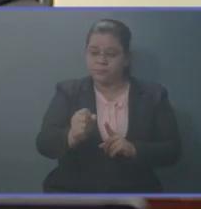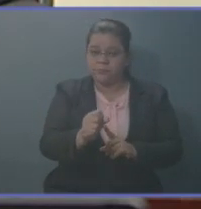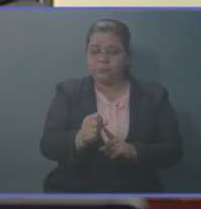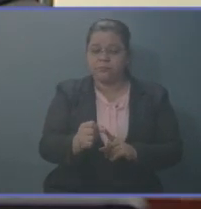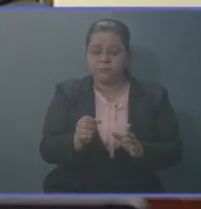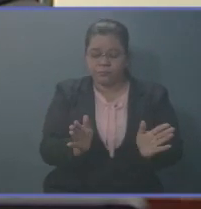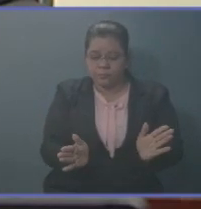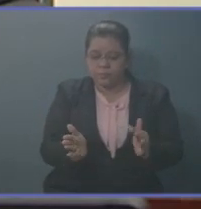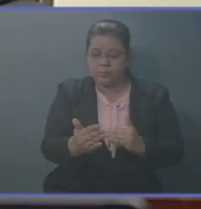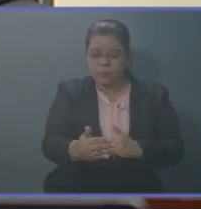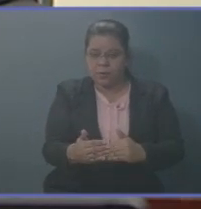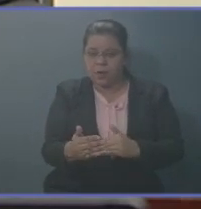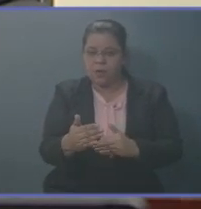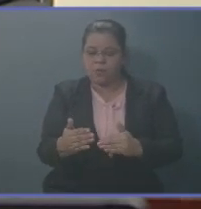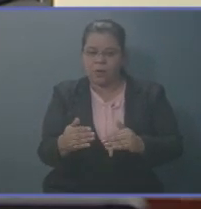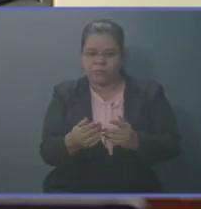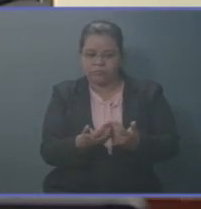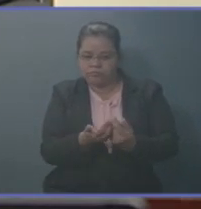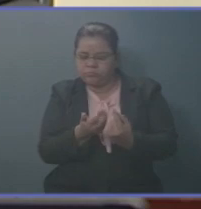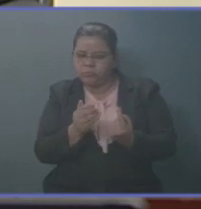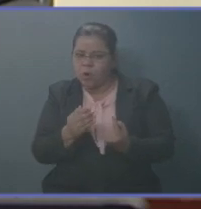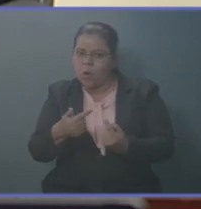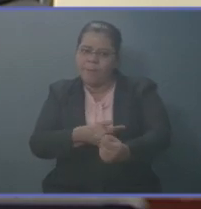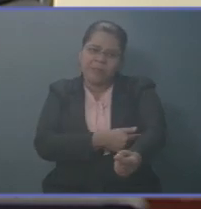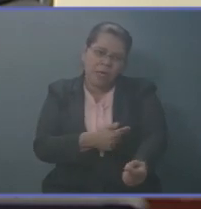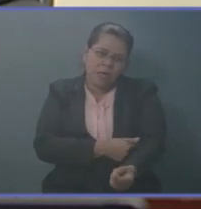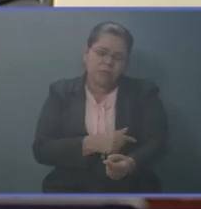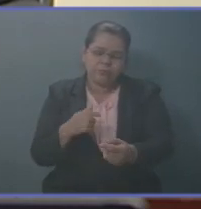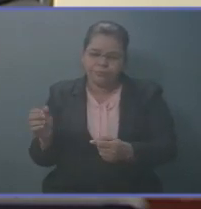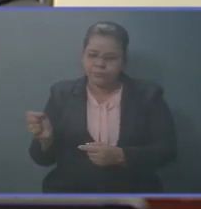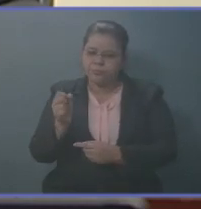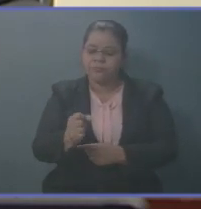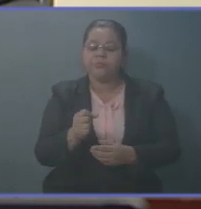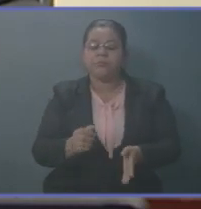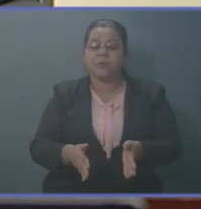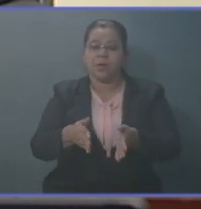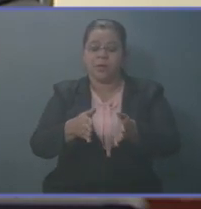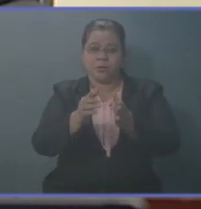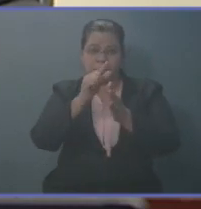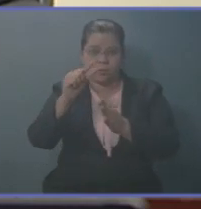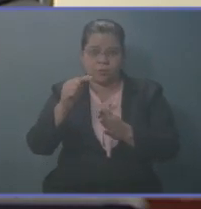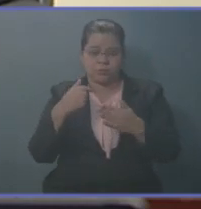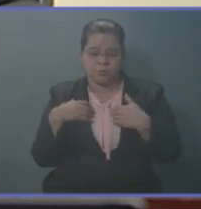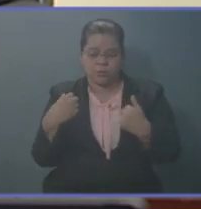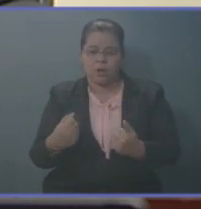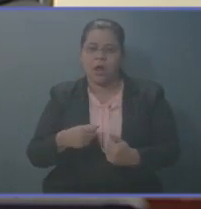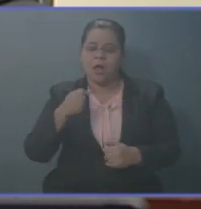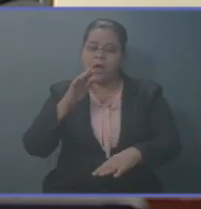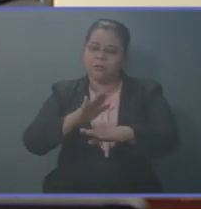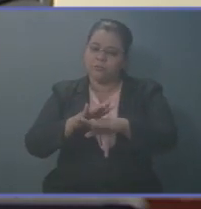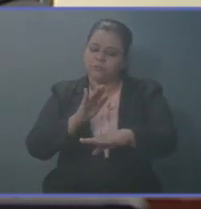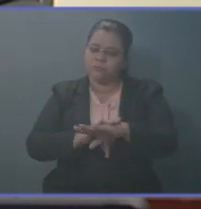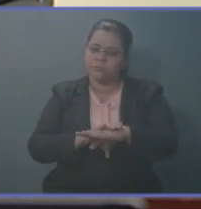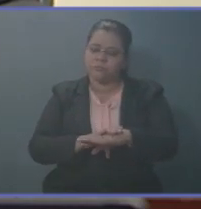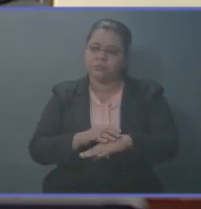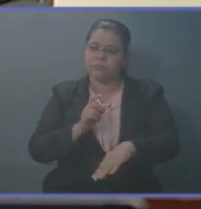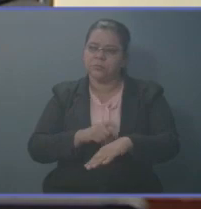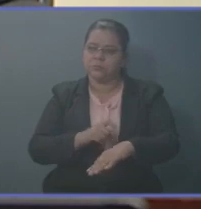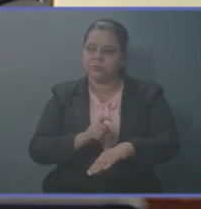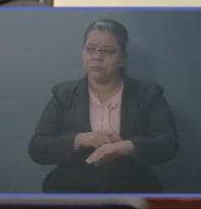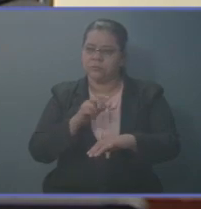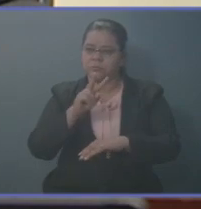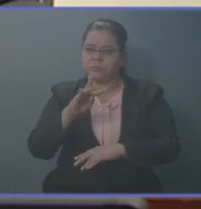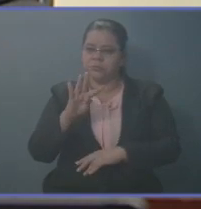de confinamiento forzoso o hospitalario, las autoridades de salud tienen la obligación de informar en un máximo